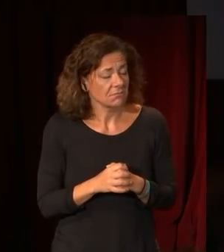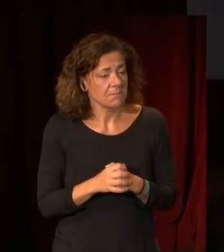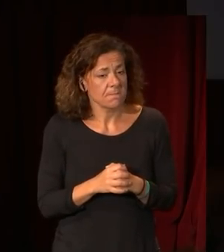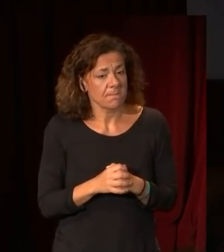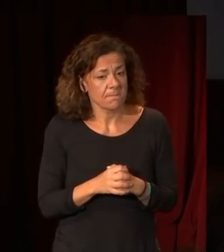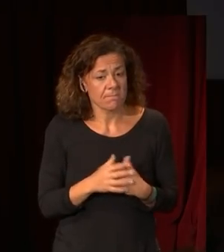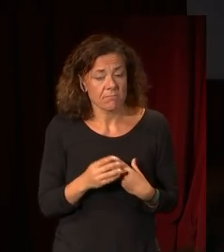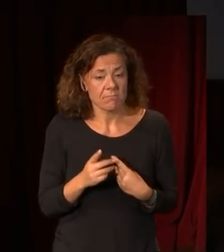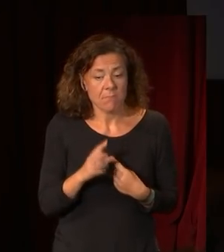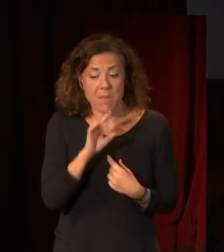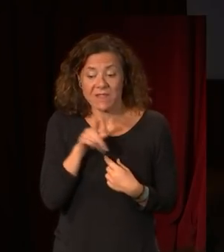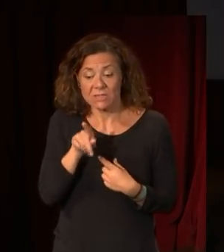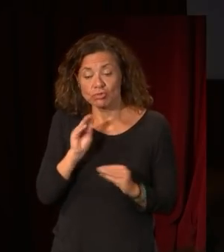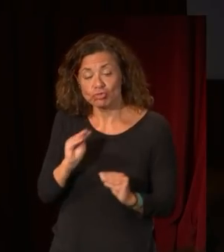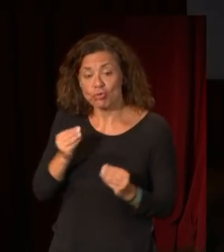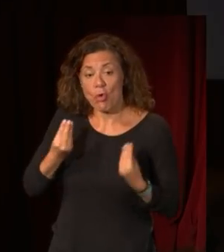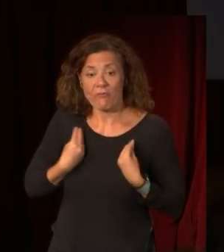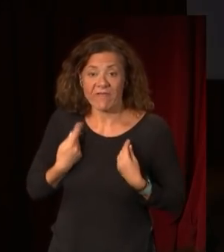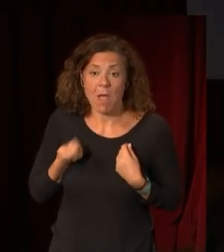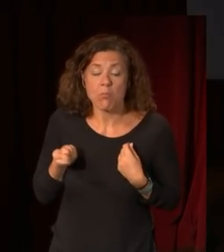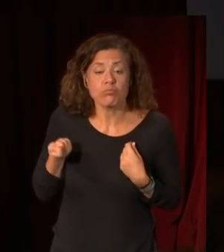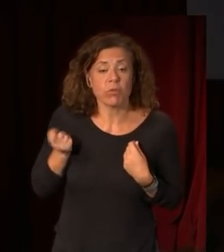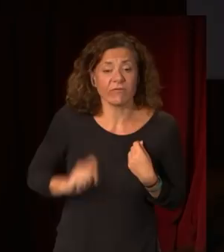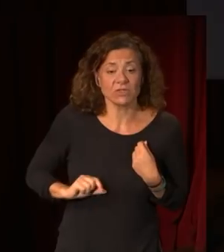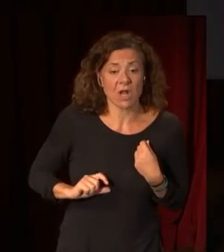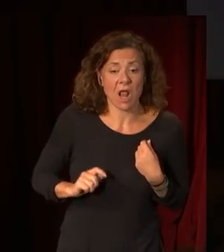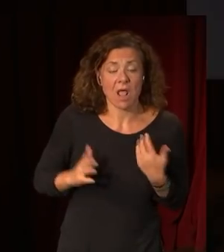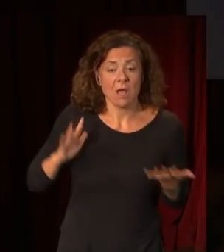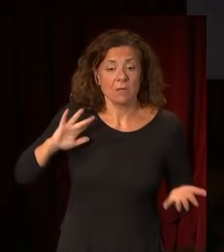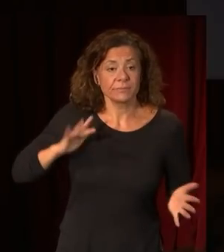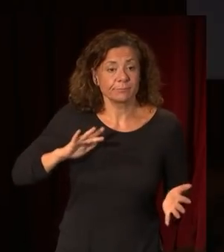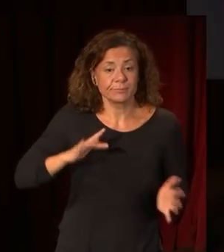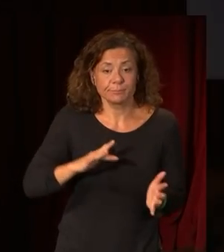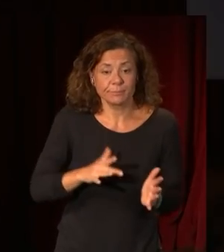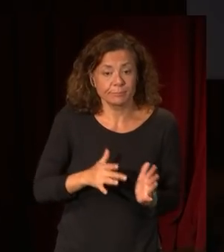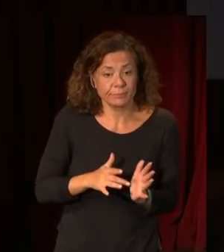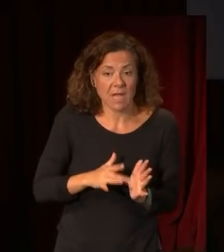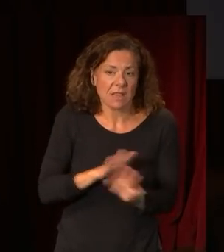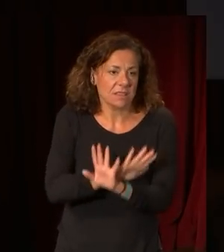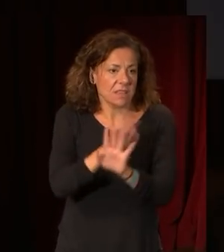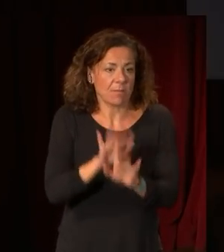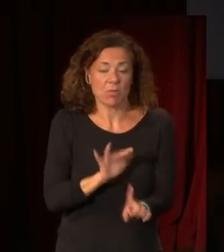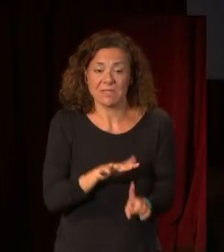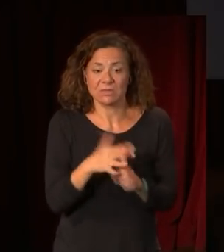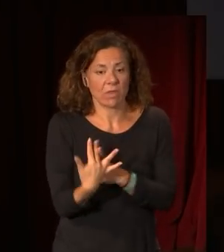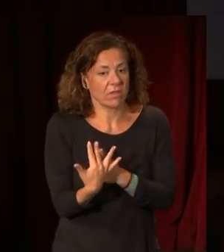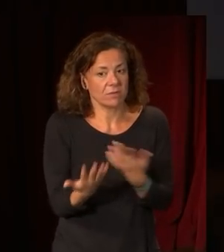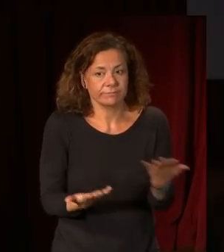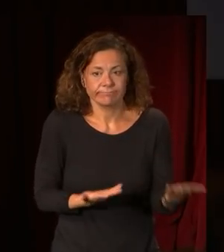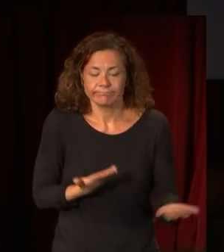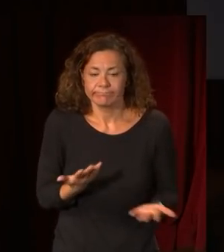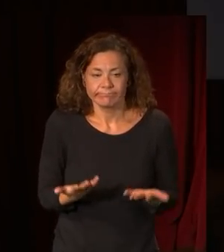como su vida profesional disminuía y se acababa en una situación quizás